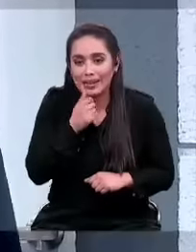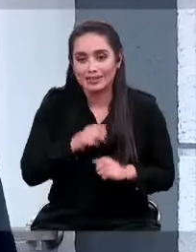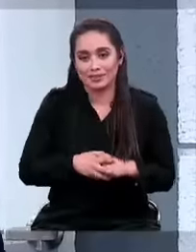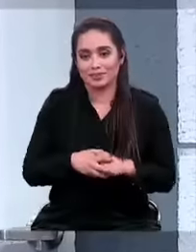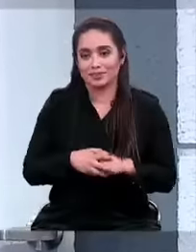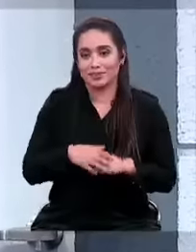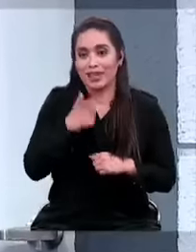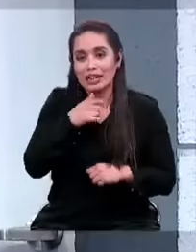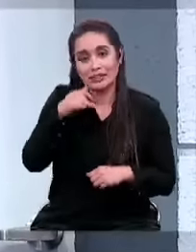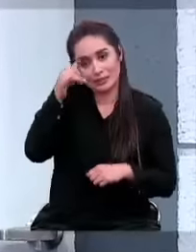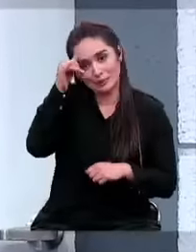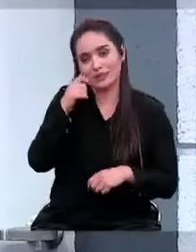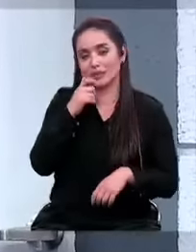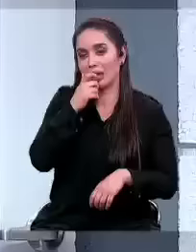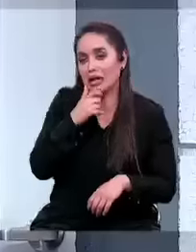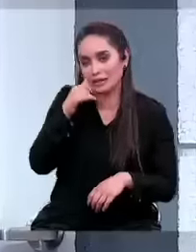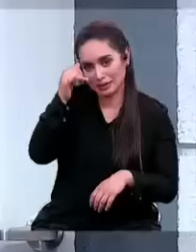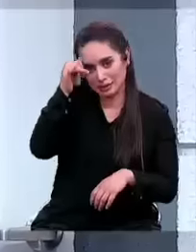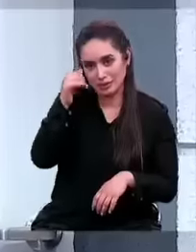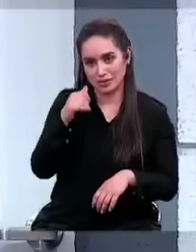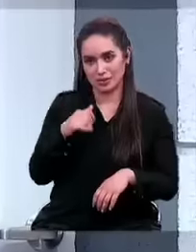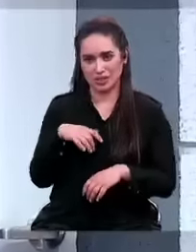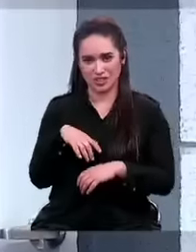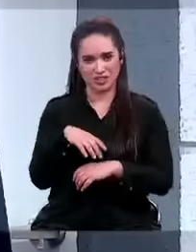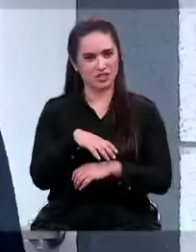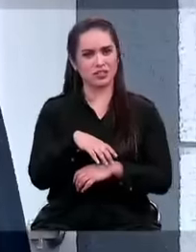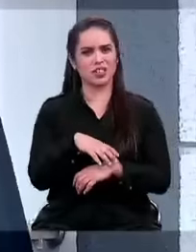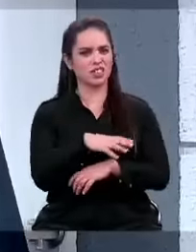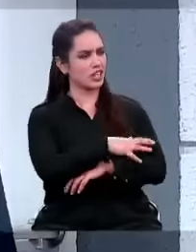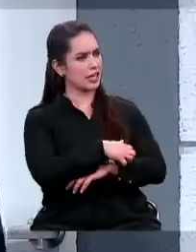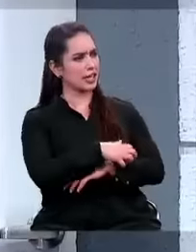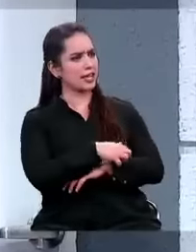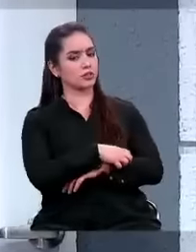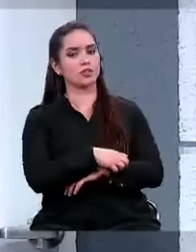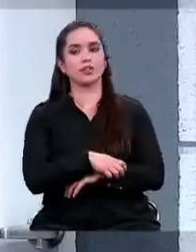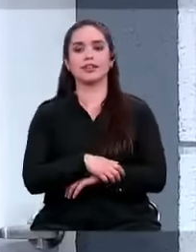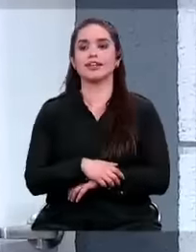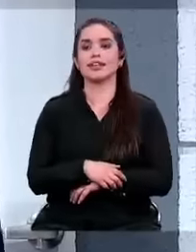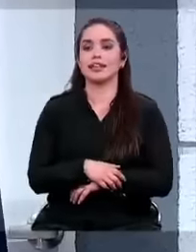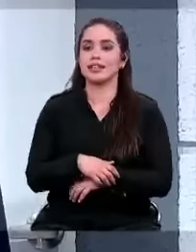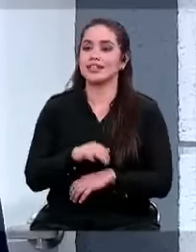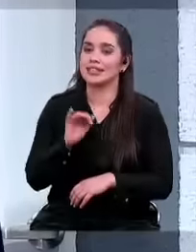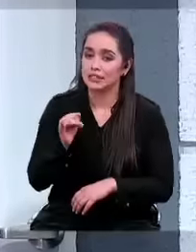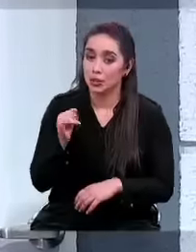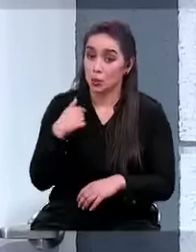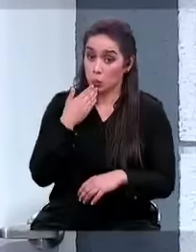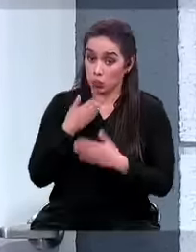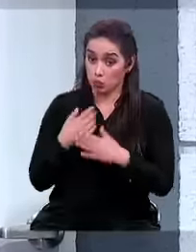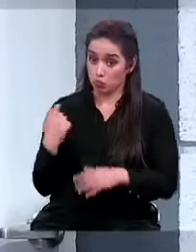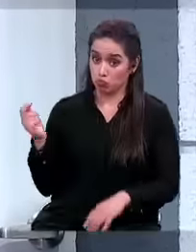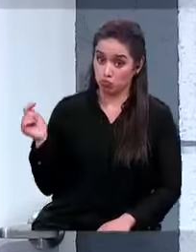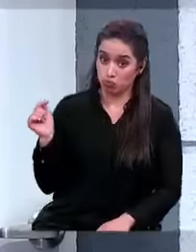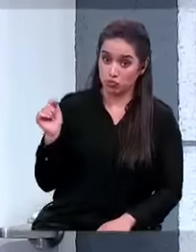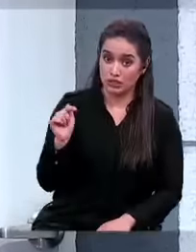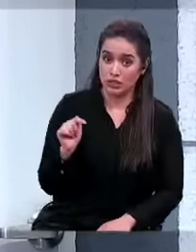Ja. ¿Qué? Perdón. ¿El gato? ¿Todavía tiene el gato o no? Sí, es que lo que pasa cuando venía acá,